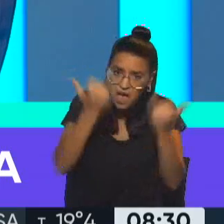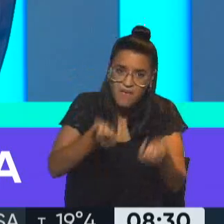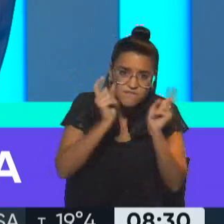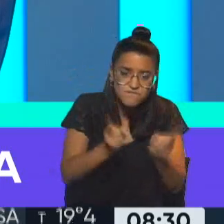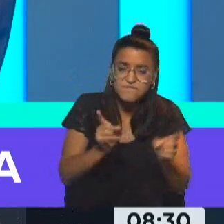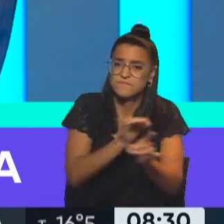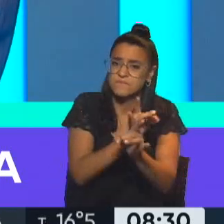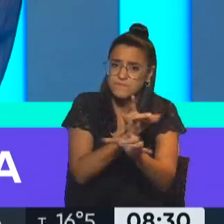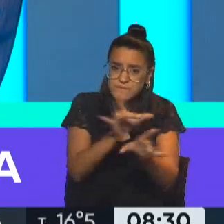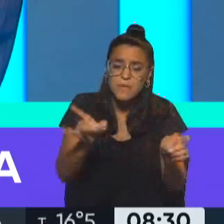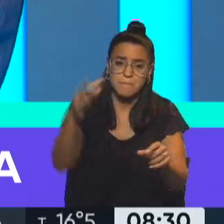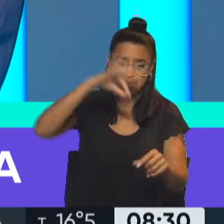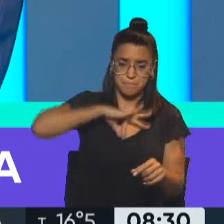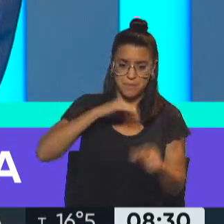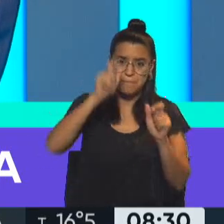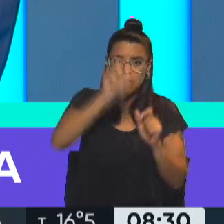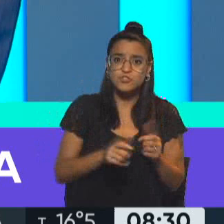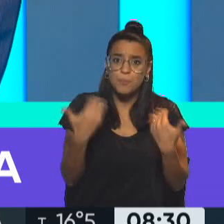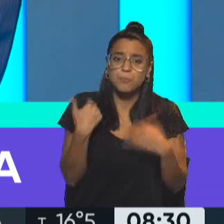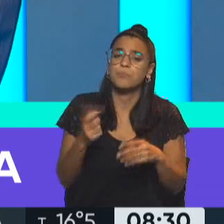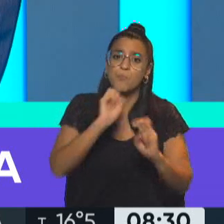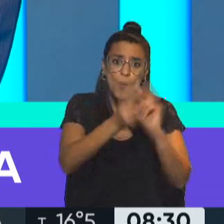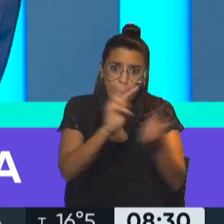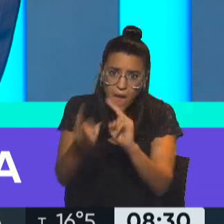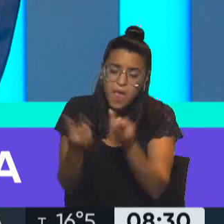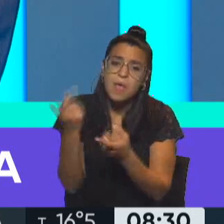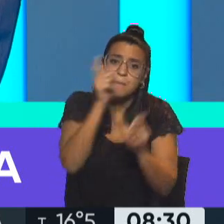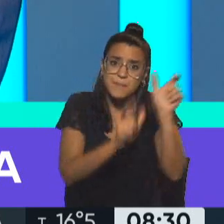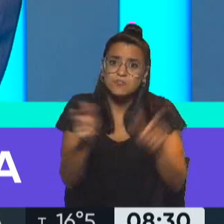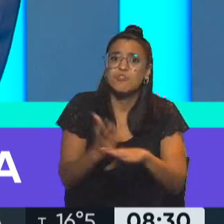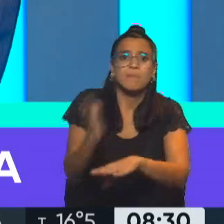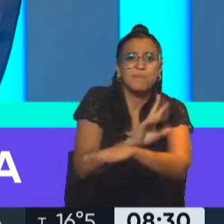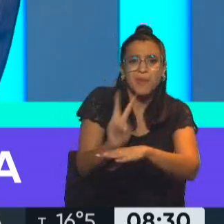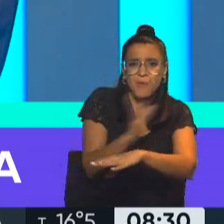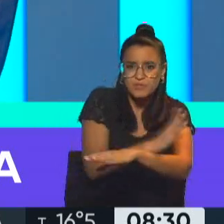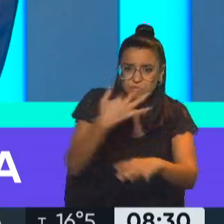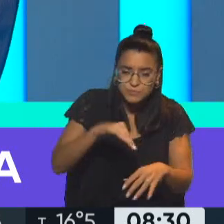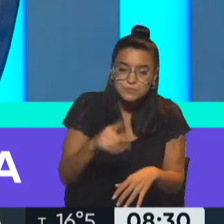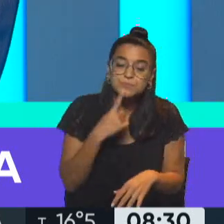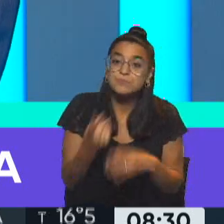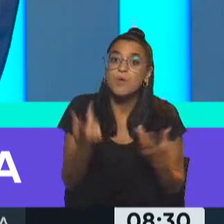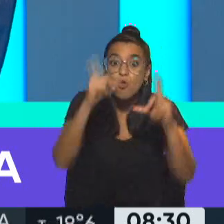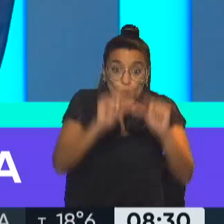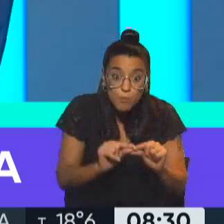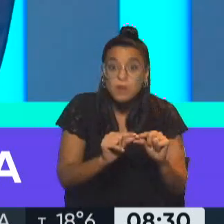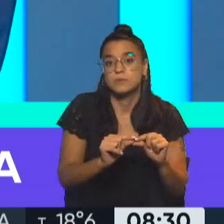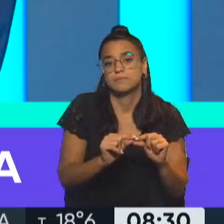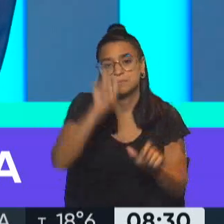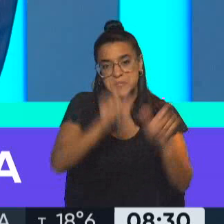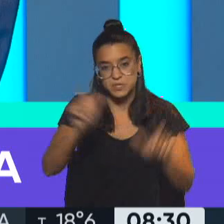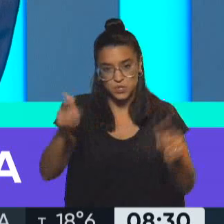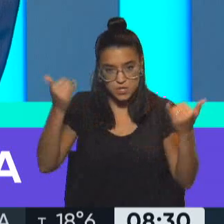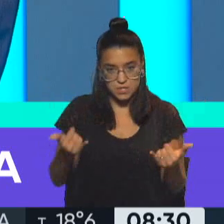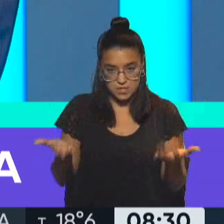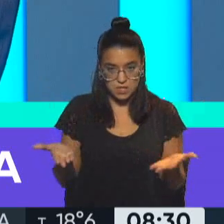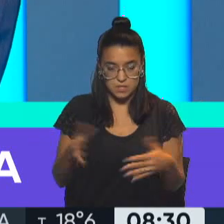infectándose personas que podrían infectarse que siguen muriendo gente que podría no morirse y que atrás de todos los números está la gente